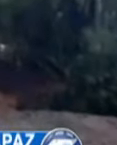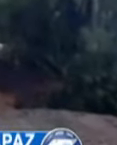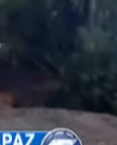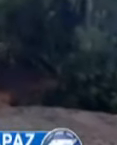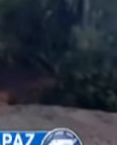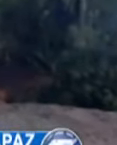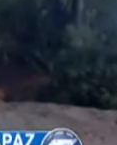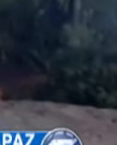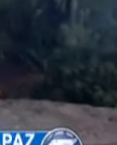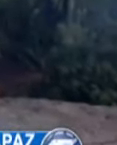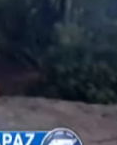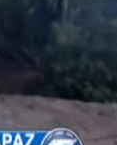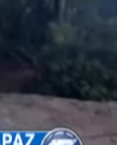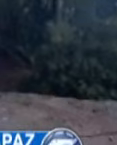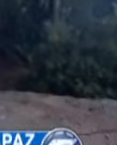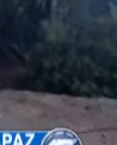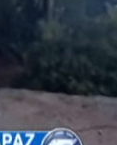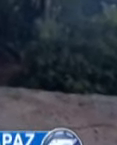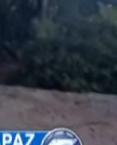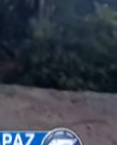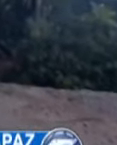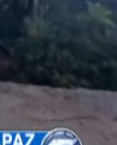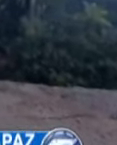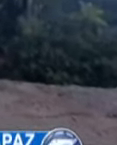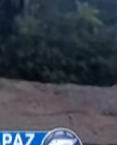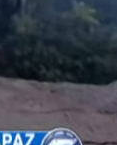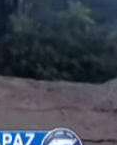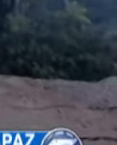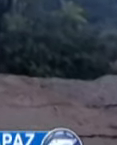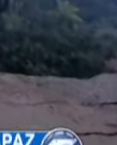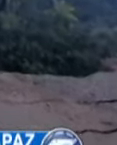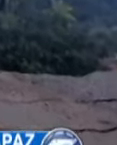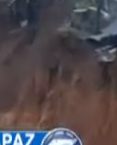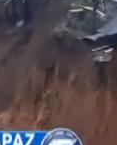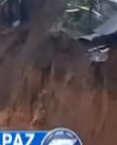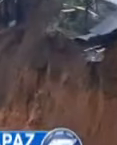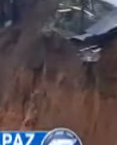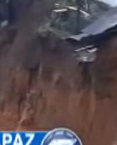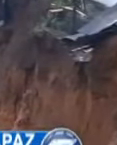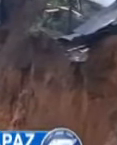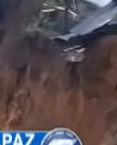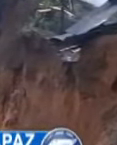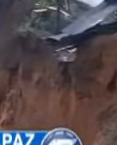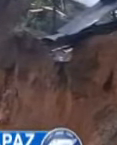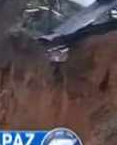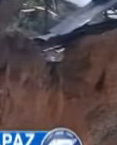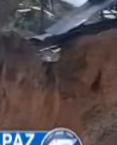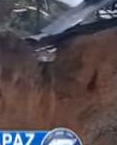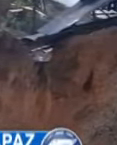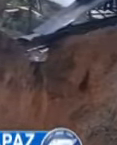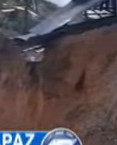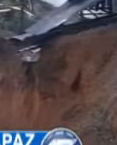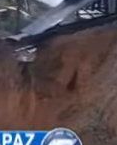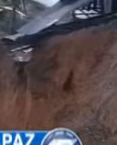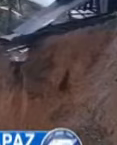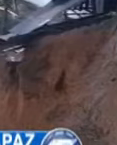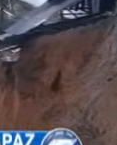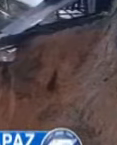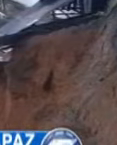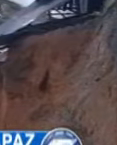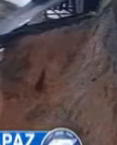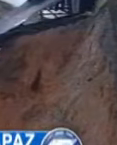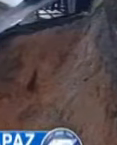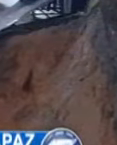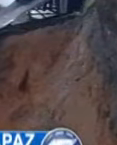las diferentes entidades del sistema Conred han dado a conocer. Son 30 personas las que resultaron afectadas por este inconveniente.